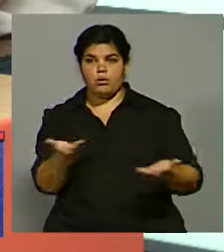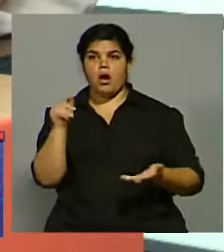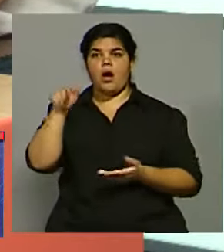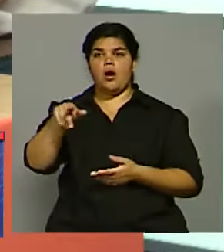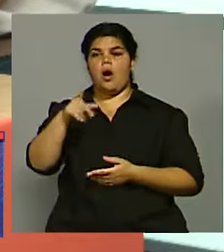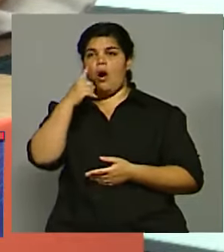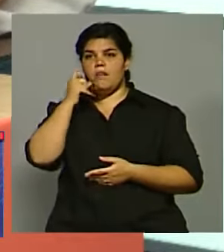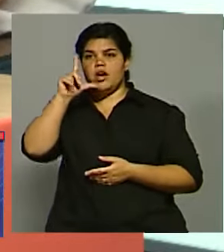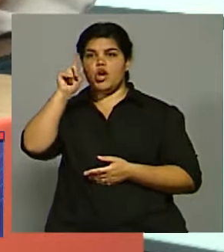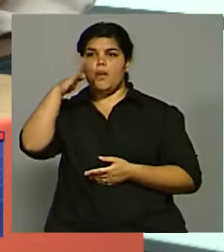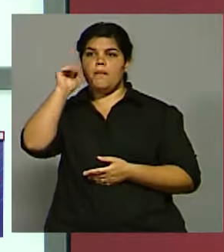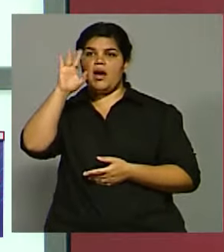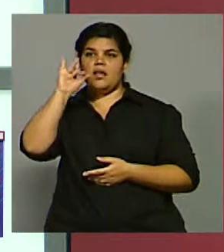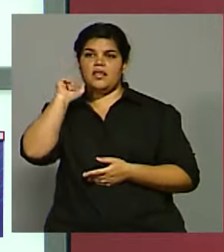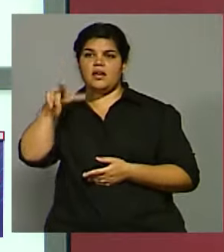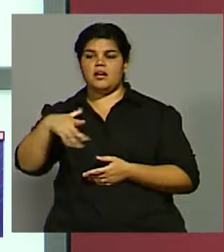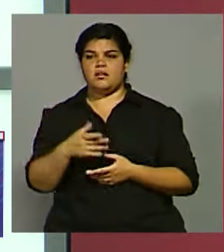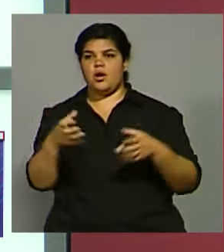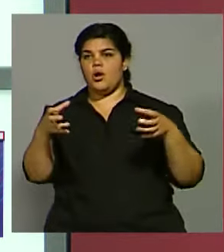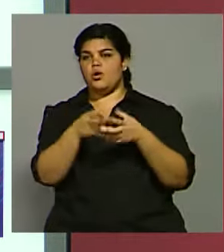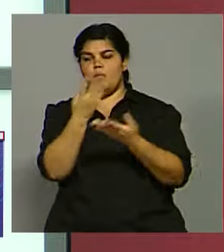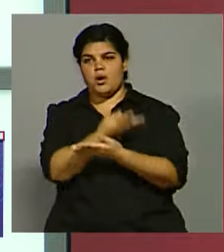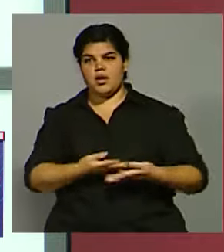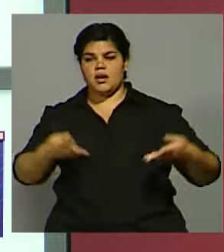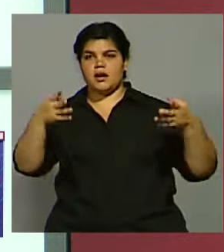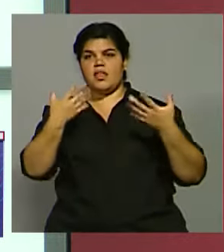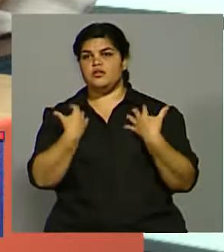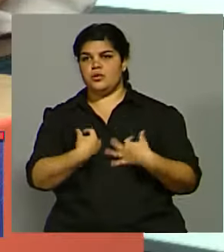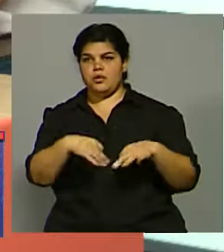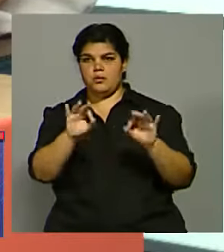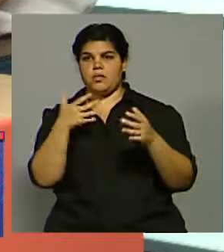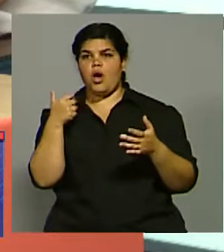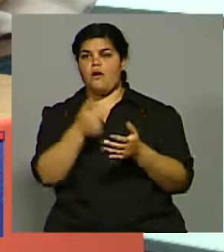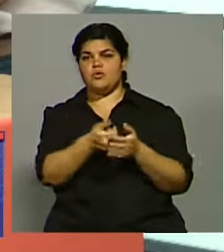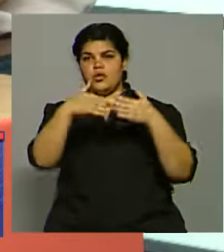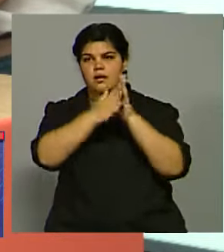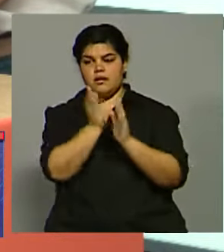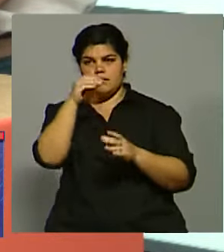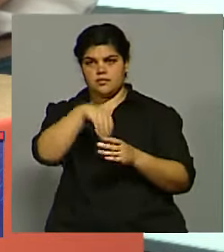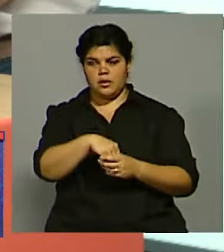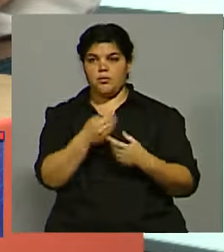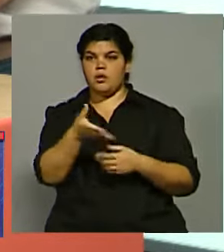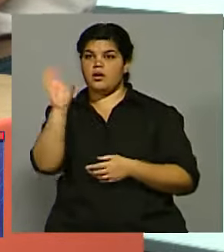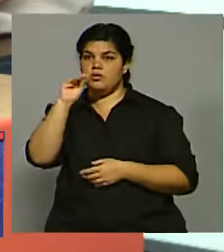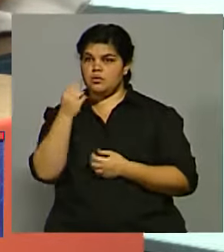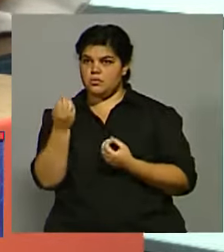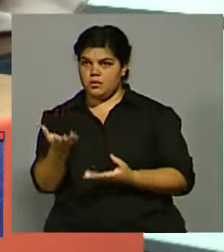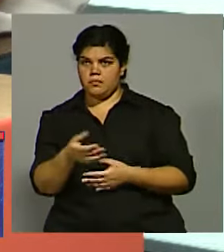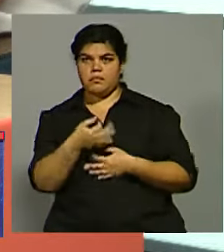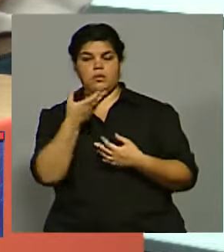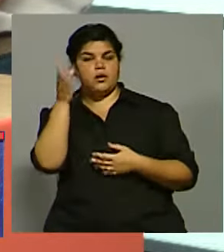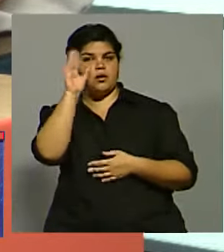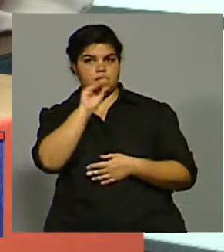que es asesor de la Red de Sobrevivientes de Abusos Sexuales Eclesiásticos. Buenas noches, ¿cómo le va, Carlos? Buenas noches, ¿cómo le va?